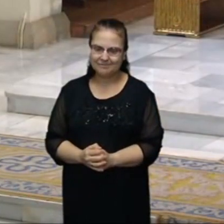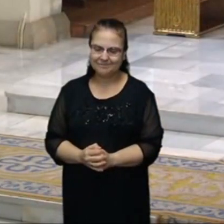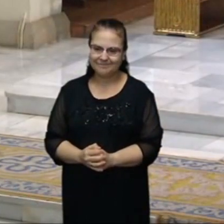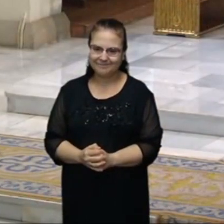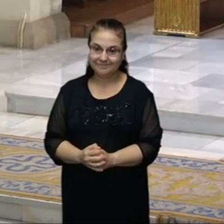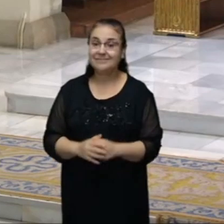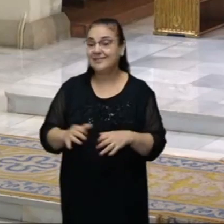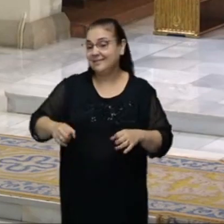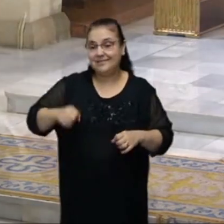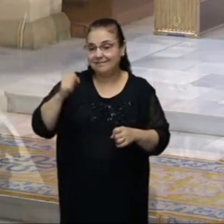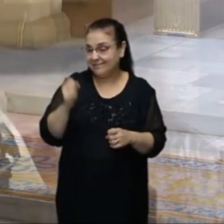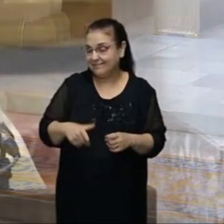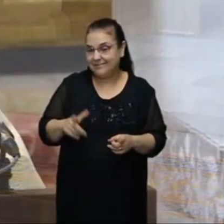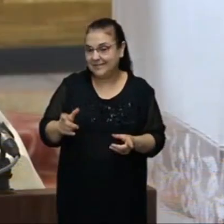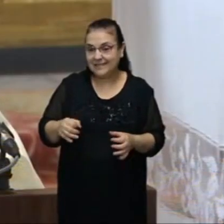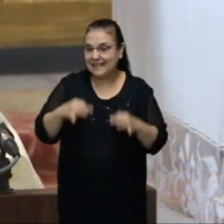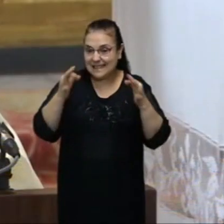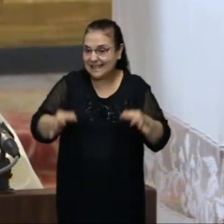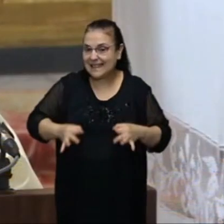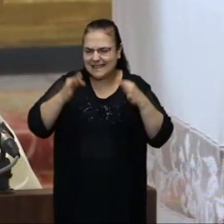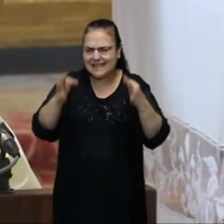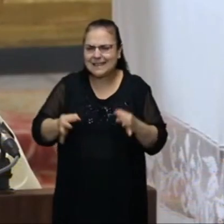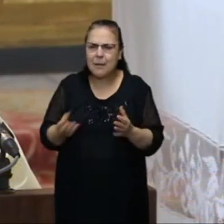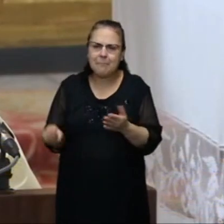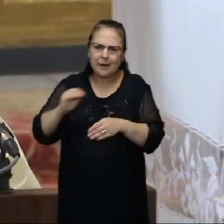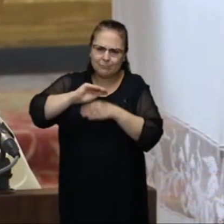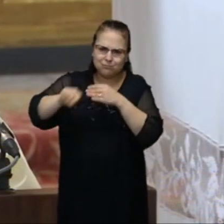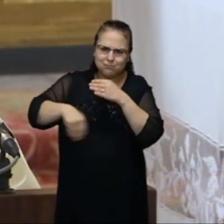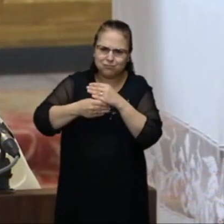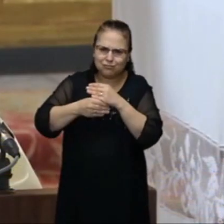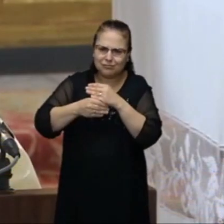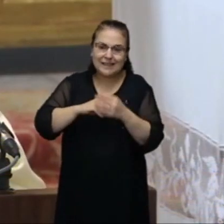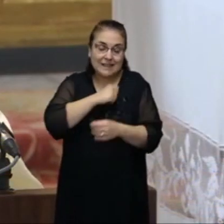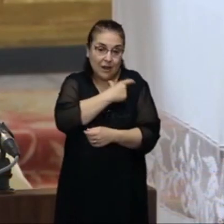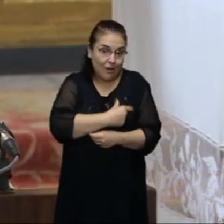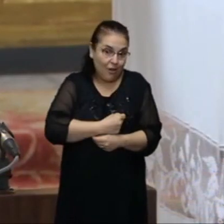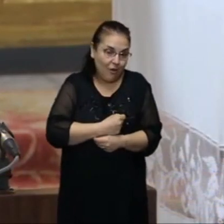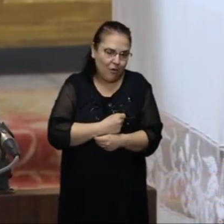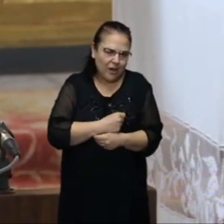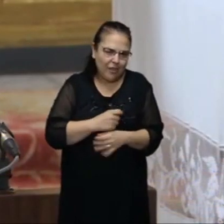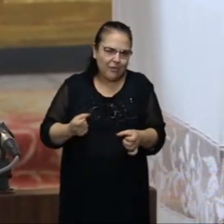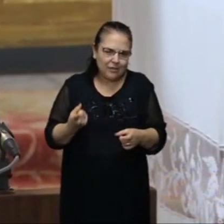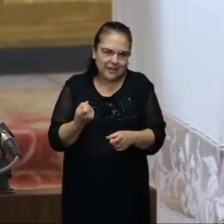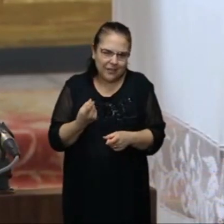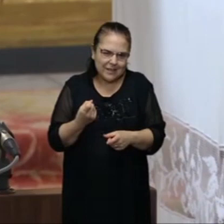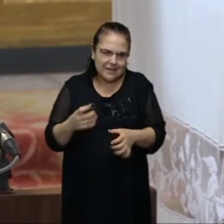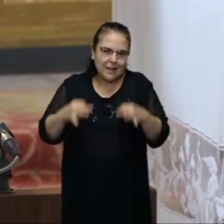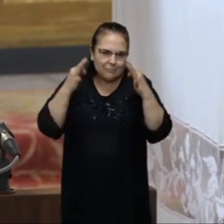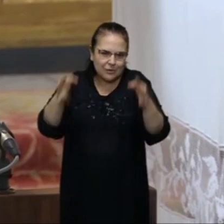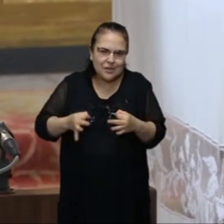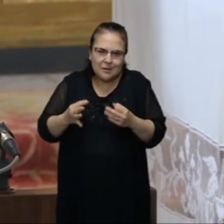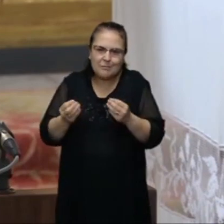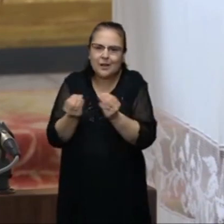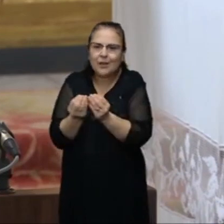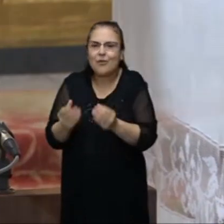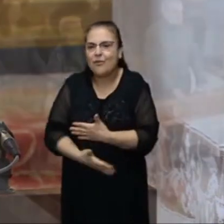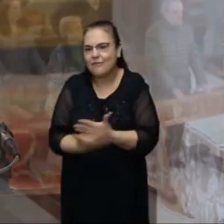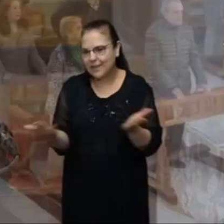Y como cada día en silencio añadimos desde el interior del corazón aquello que más necesitemos, siempre con confianza.